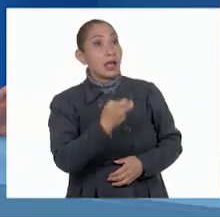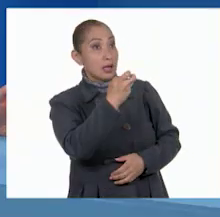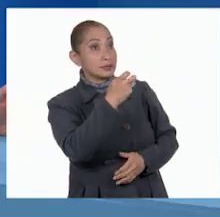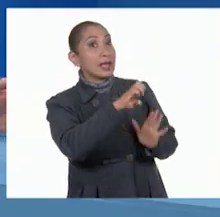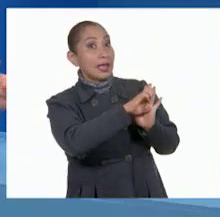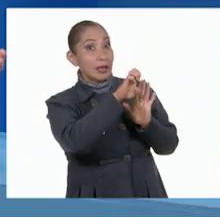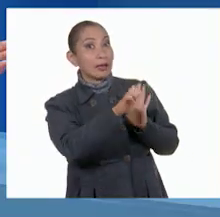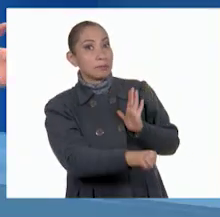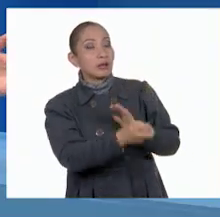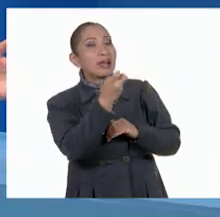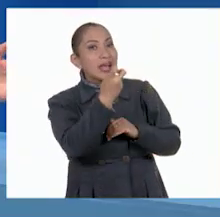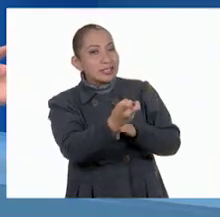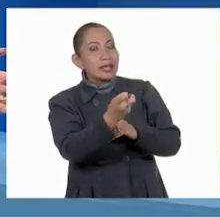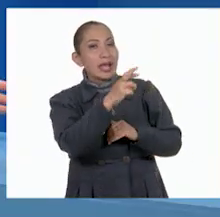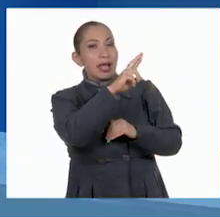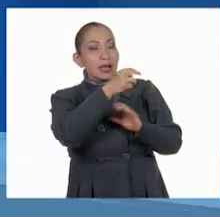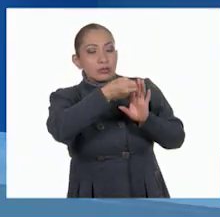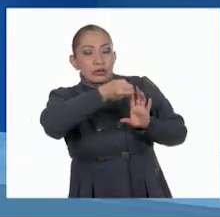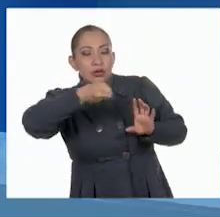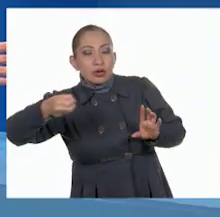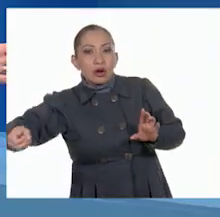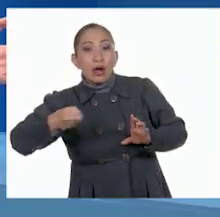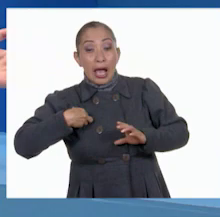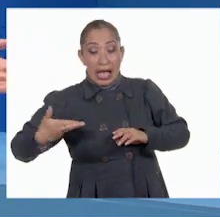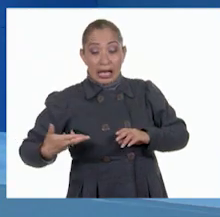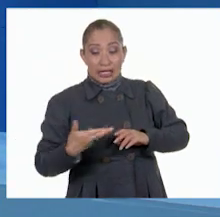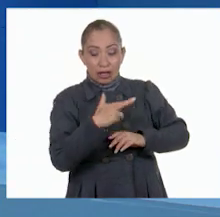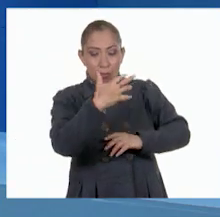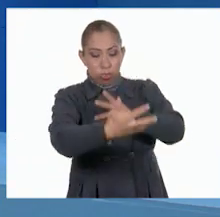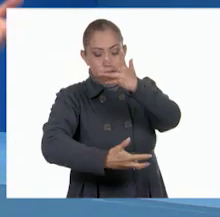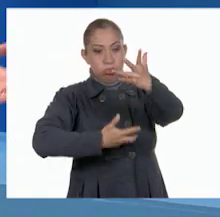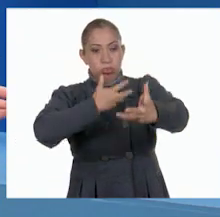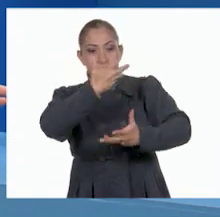gran ejemplo de este refrán de a río revuelto,